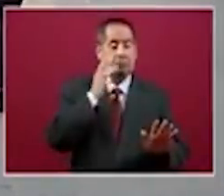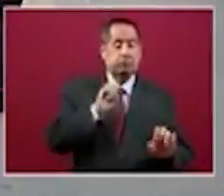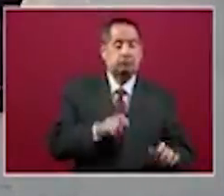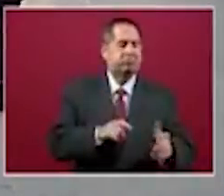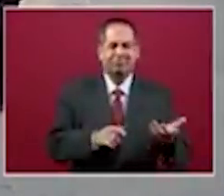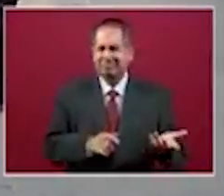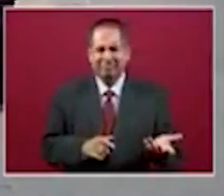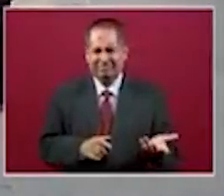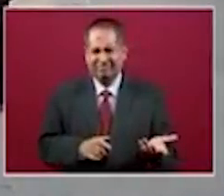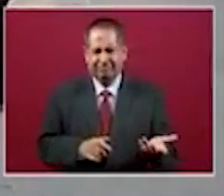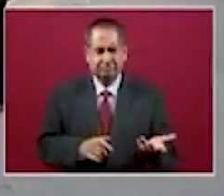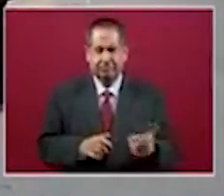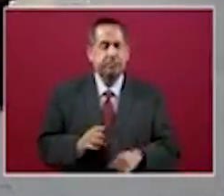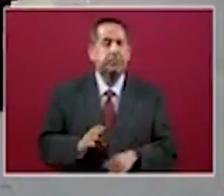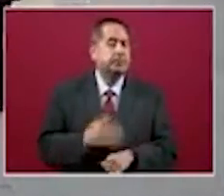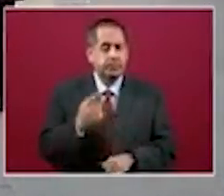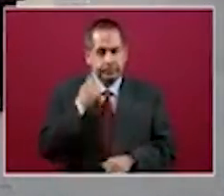porque